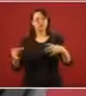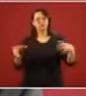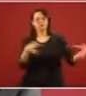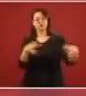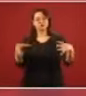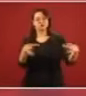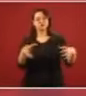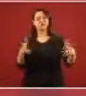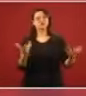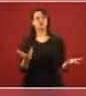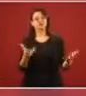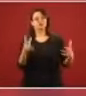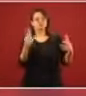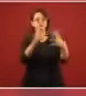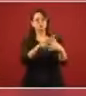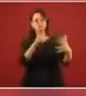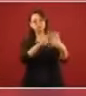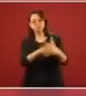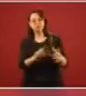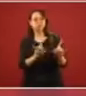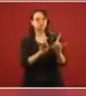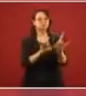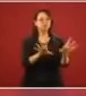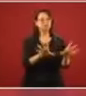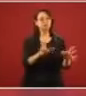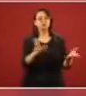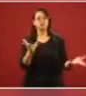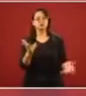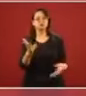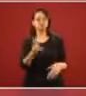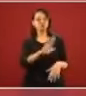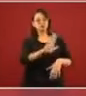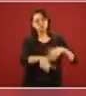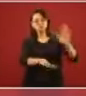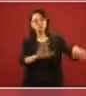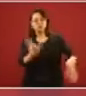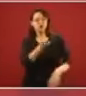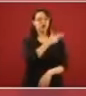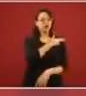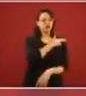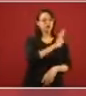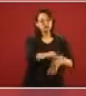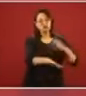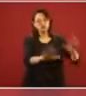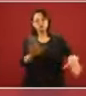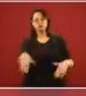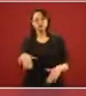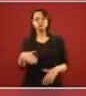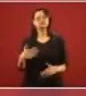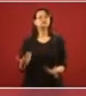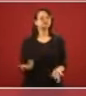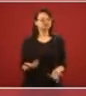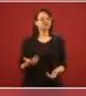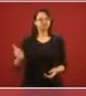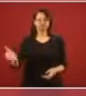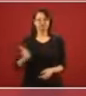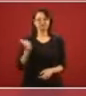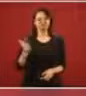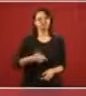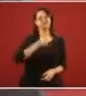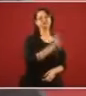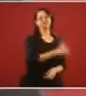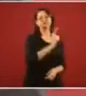remata? No, ni en la guerra a los heridos se les cura.